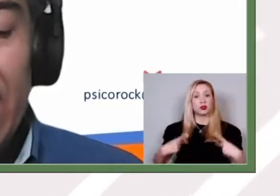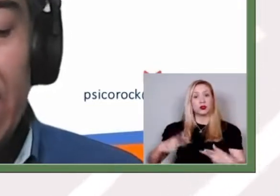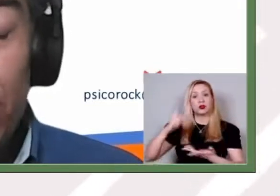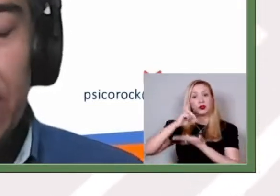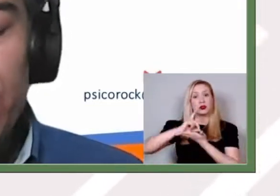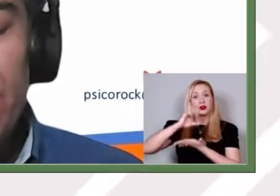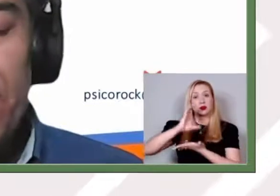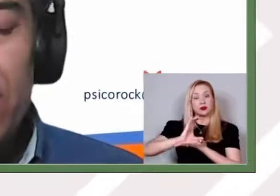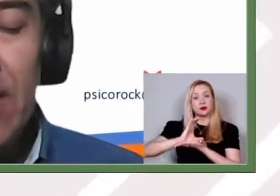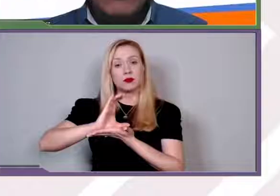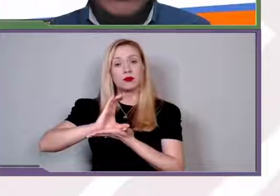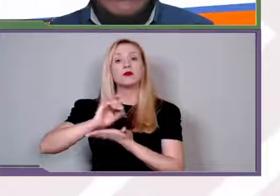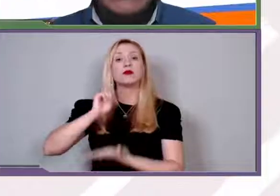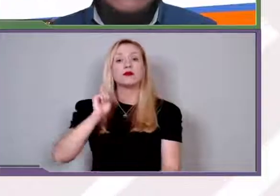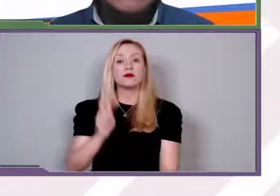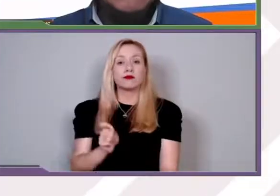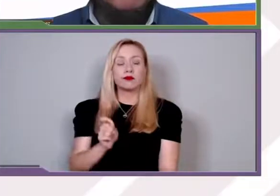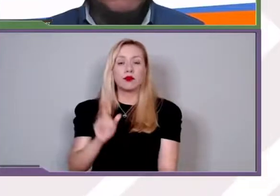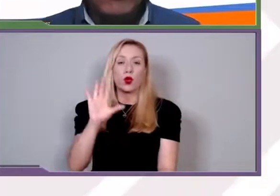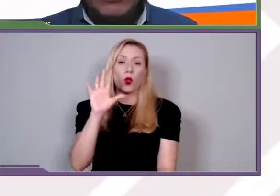que era correspondía, perdón, al